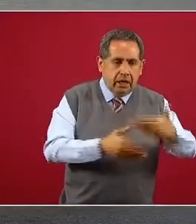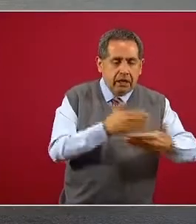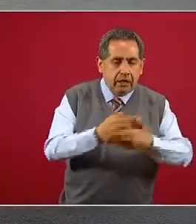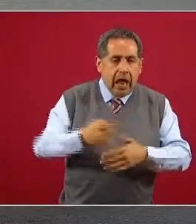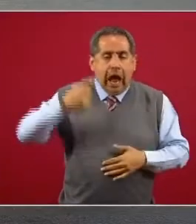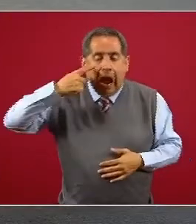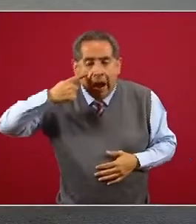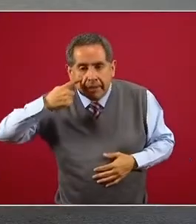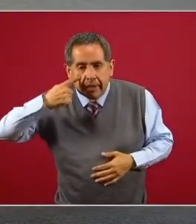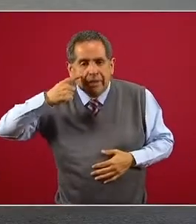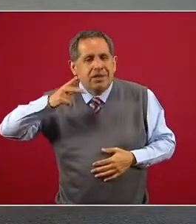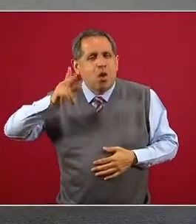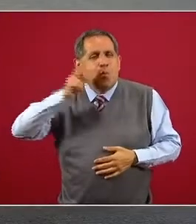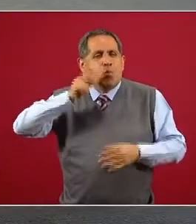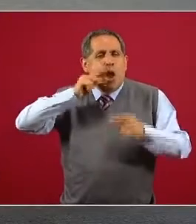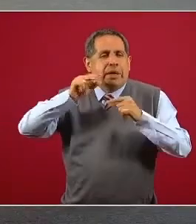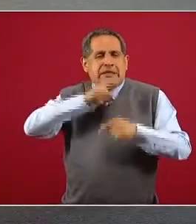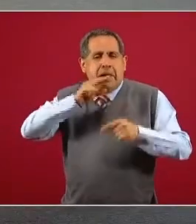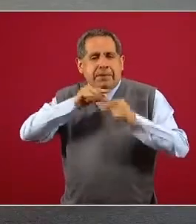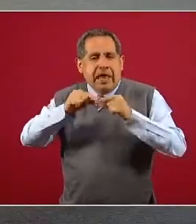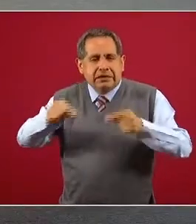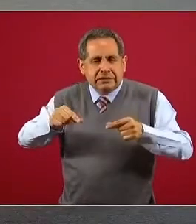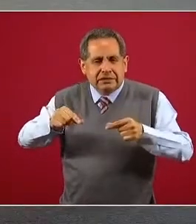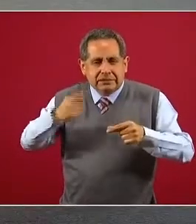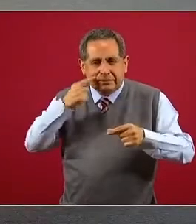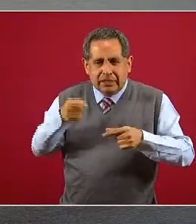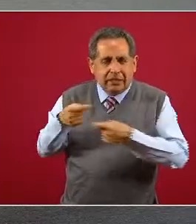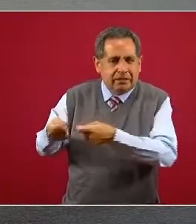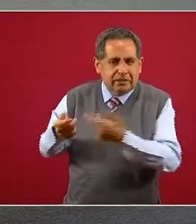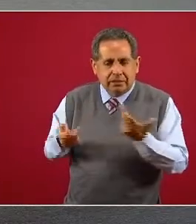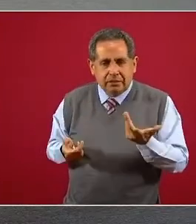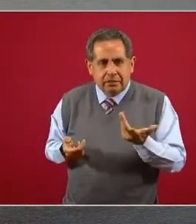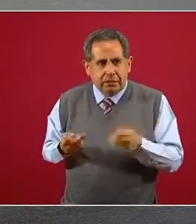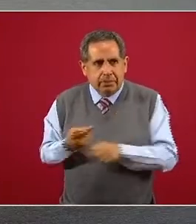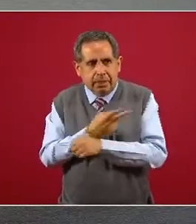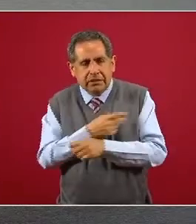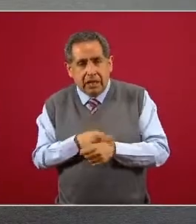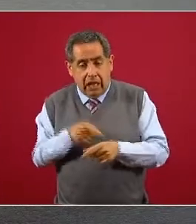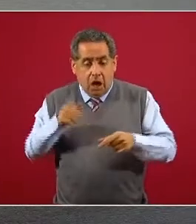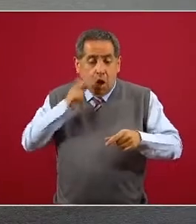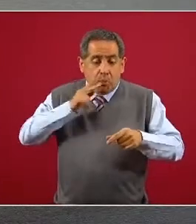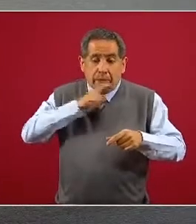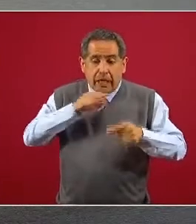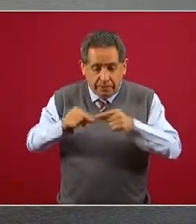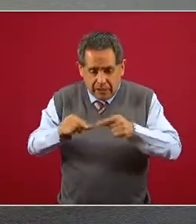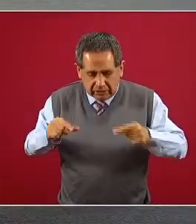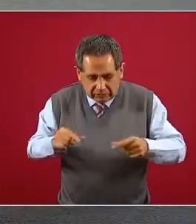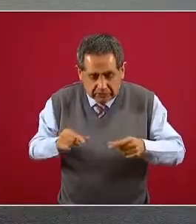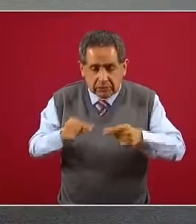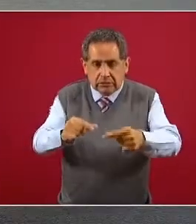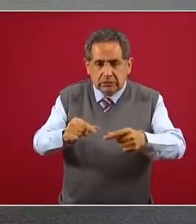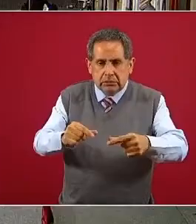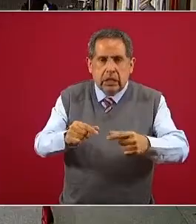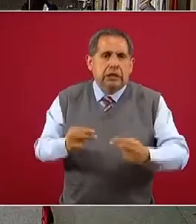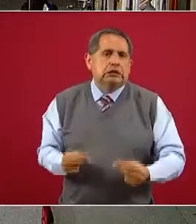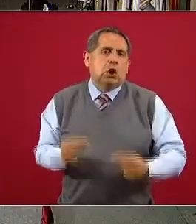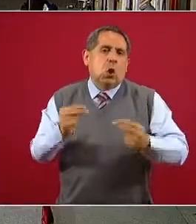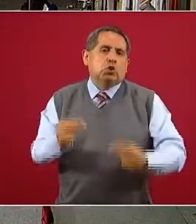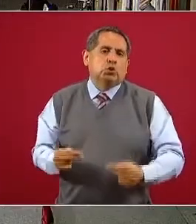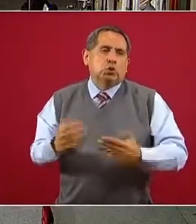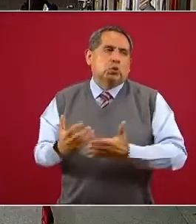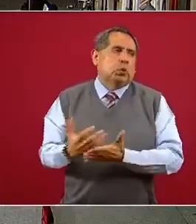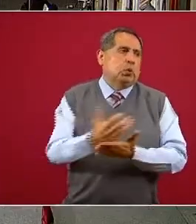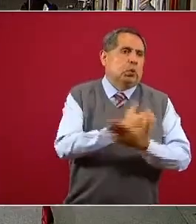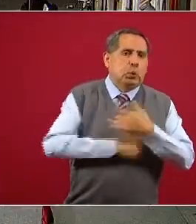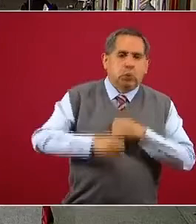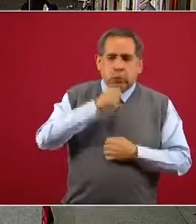está pidiendo que hagan pruebas a sus trabajadores. Sí. ¿Y qué está pasando? Que estas pruebas rápidas están siendo el mercado de esas empresas